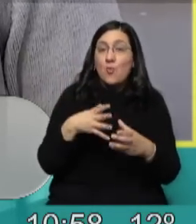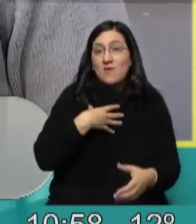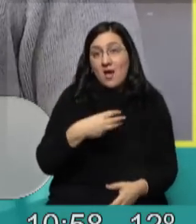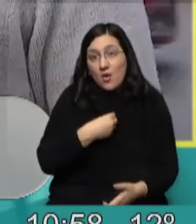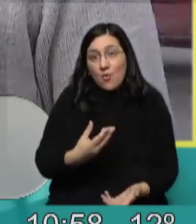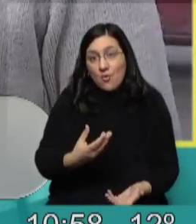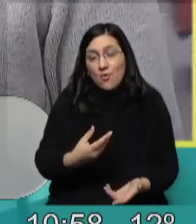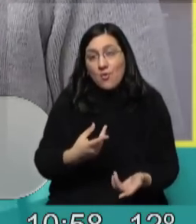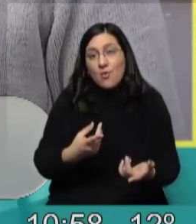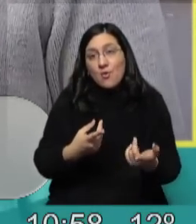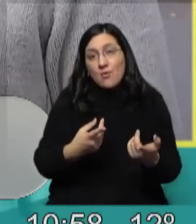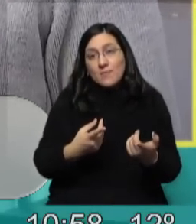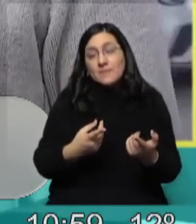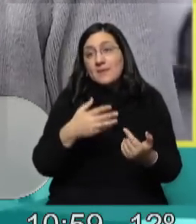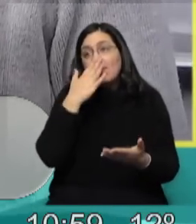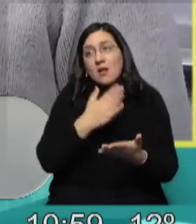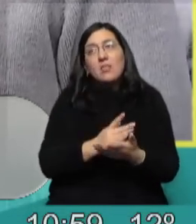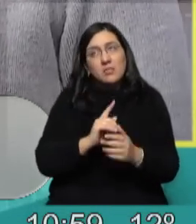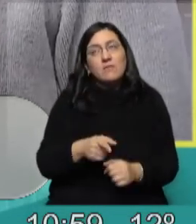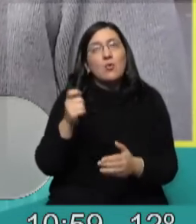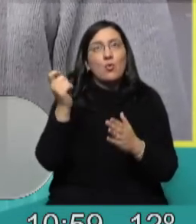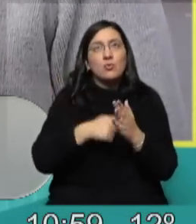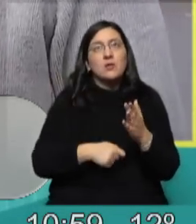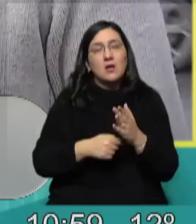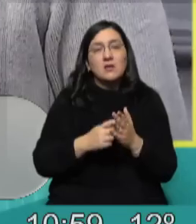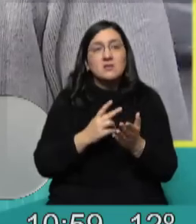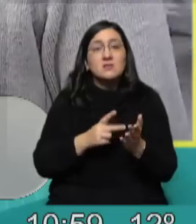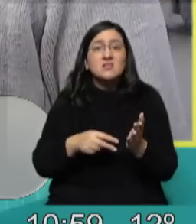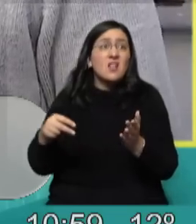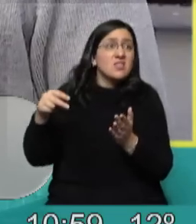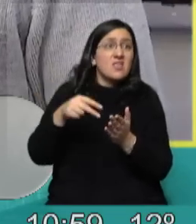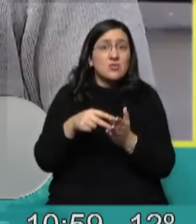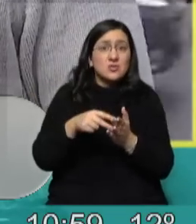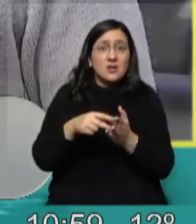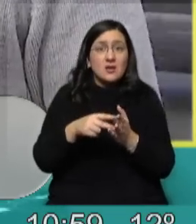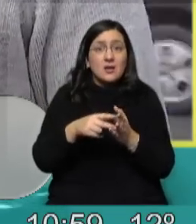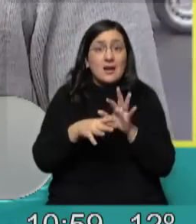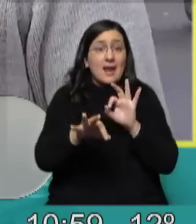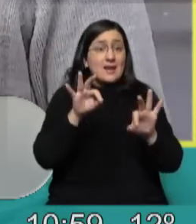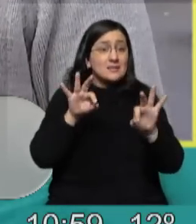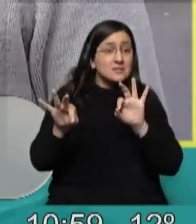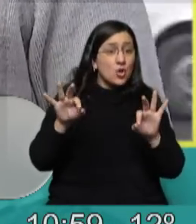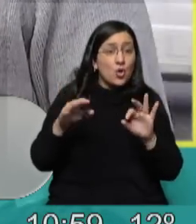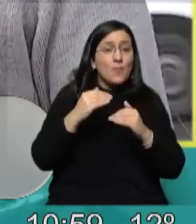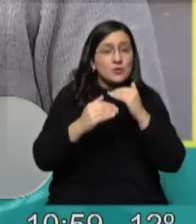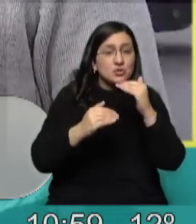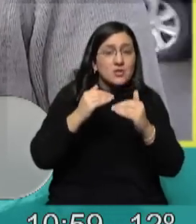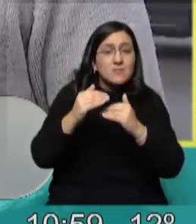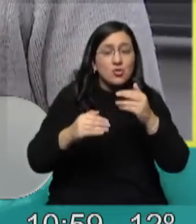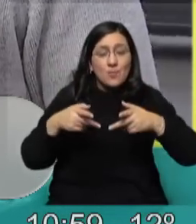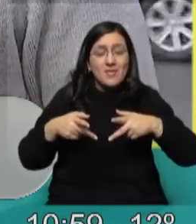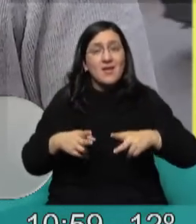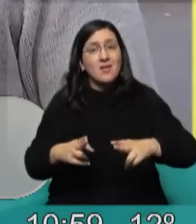gobierno y tienen que terminar contratándolas de forma directa, salteándose todo lo que son los procedimientos o los